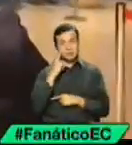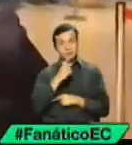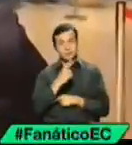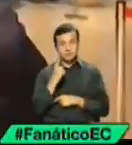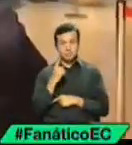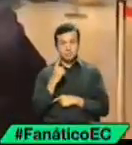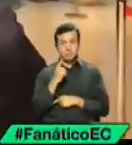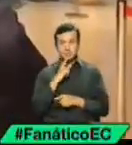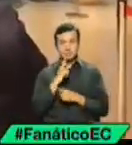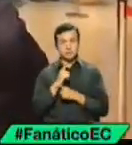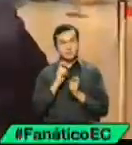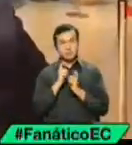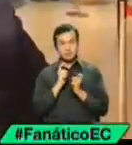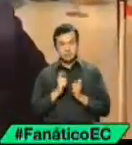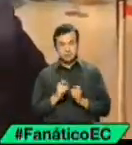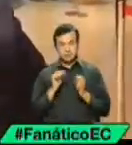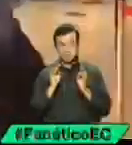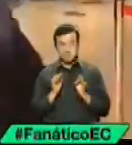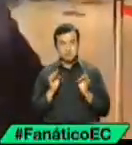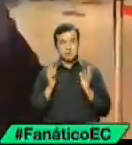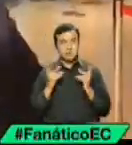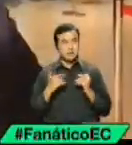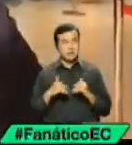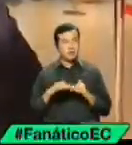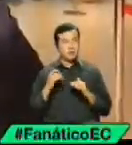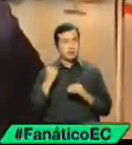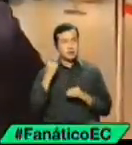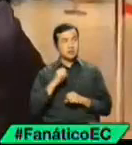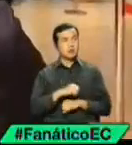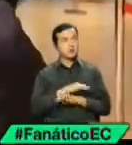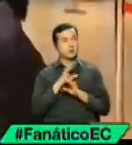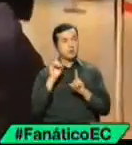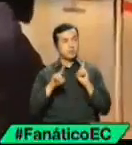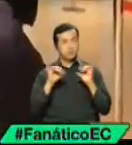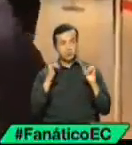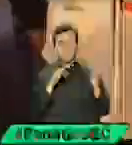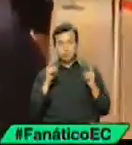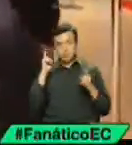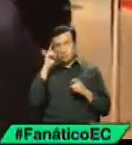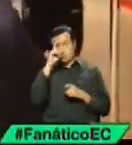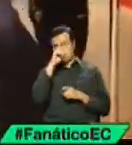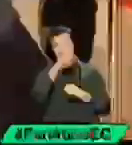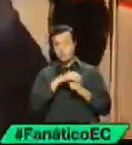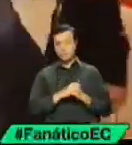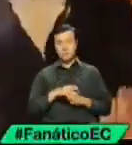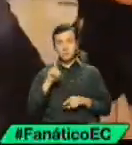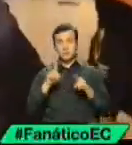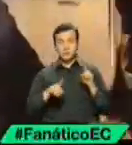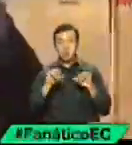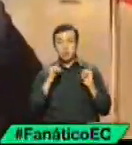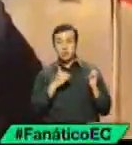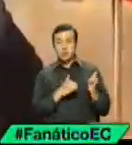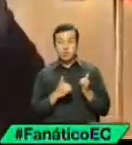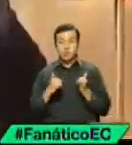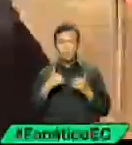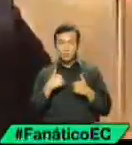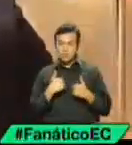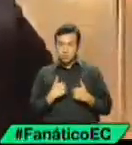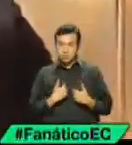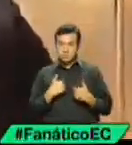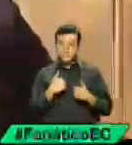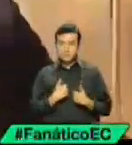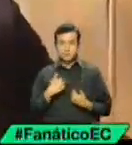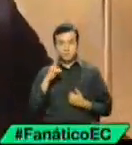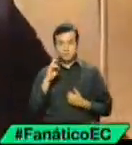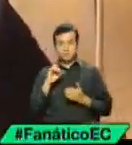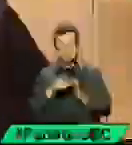puede ver distinto el partido, ¿no? De todas maneras, sí es claro que hay jugadores que les cuesta. Hay jugadores que se cansan a los 20